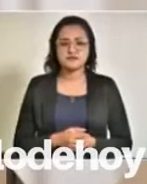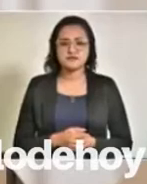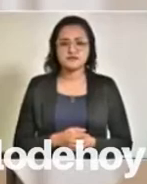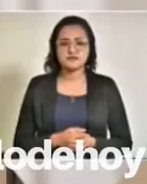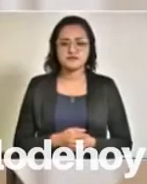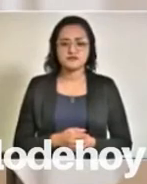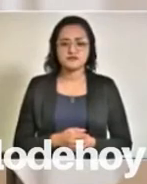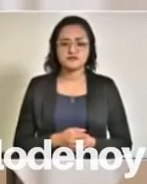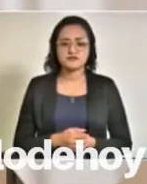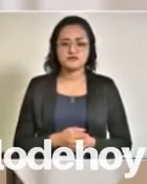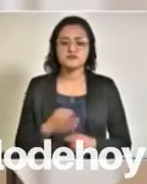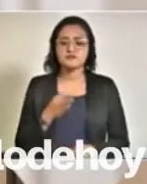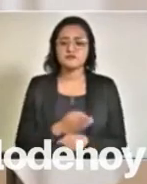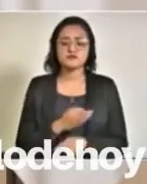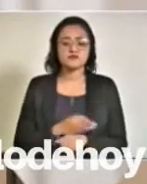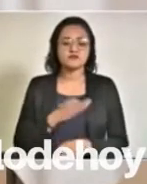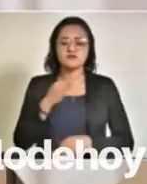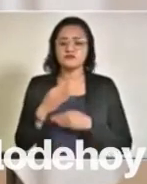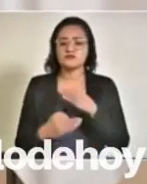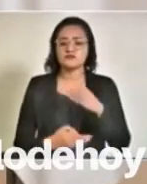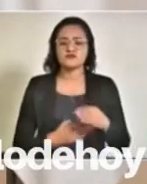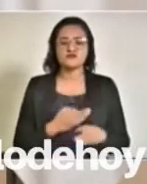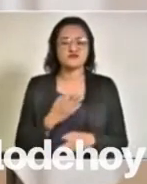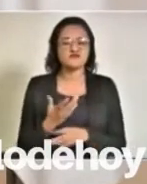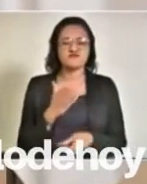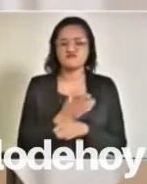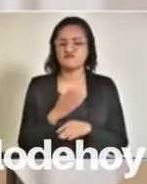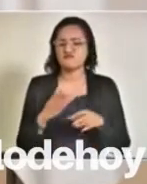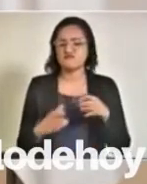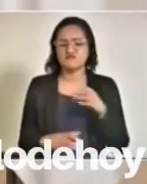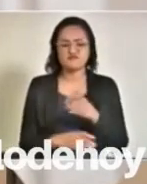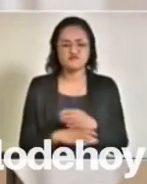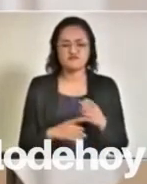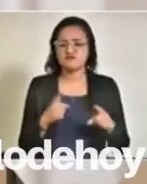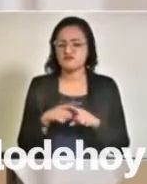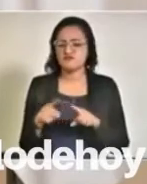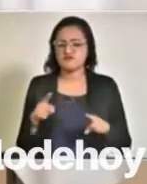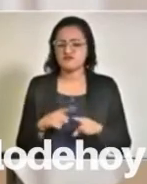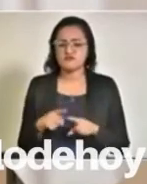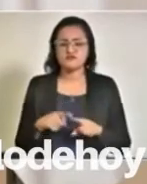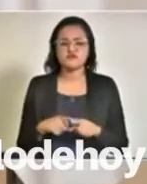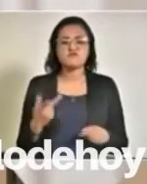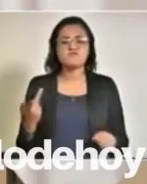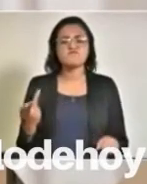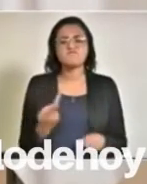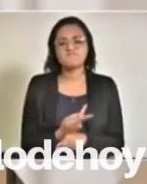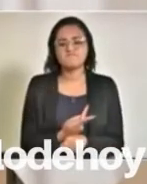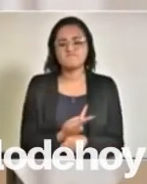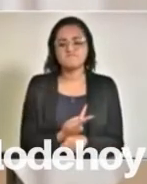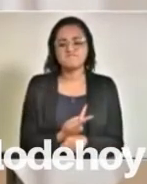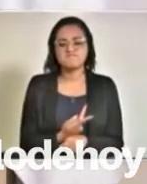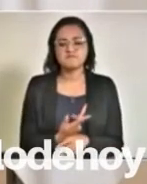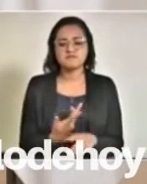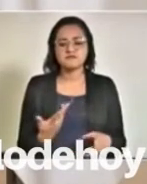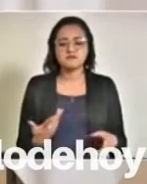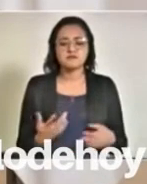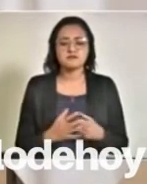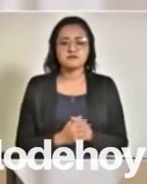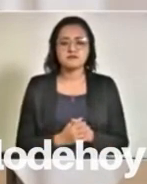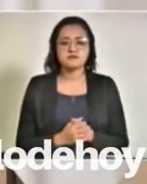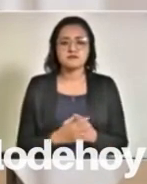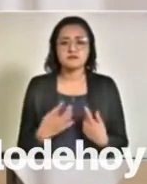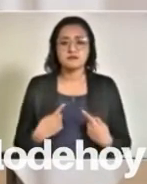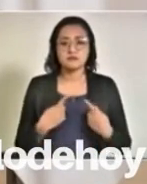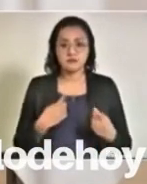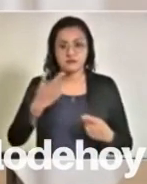está en curso todo un conjunto de cosas de los hechos dados a